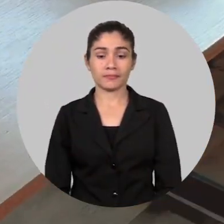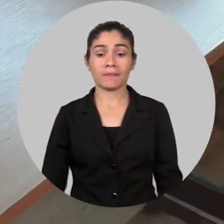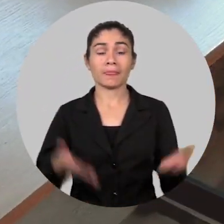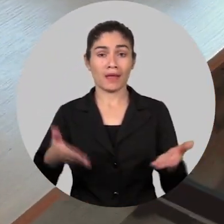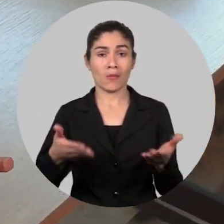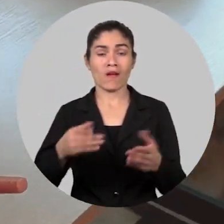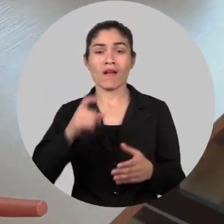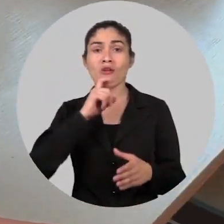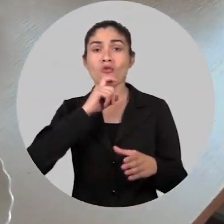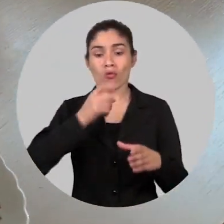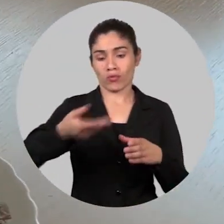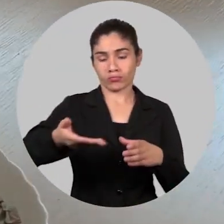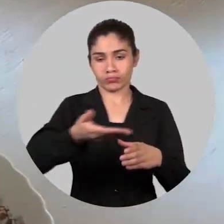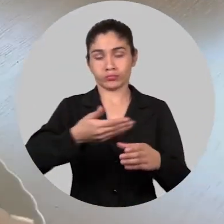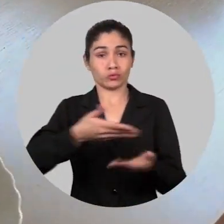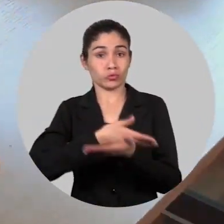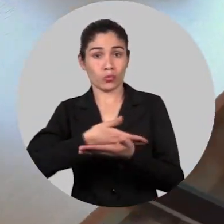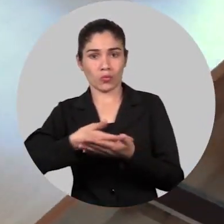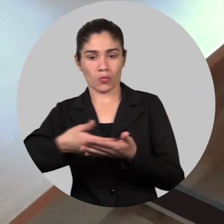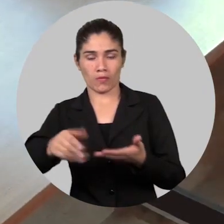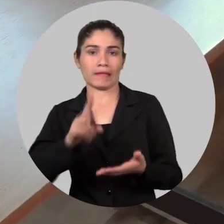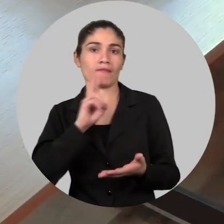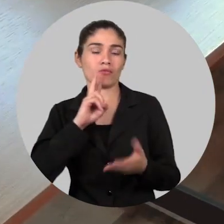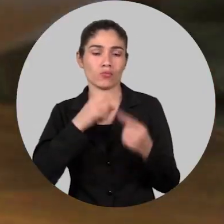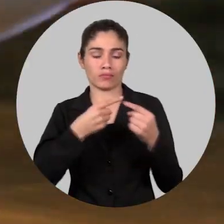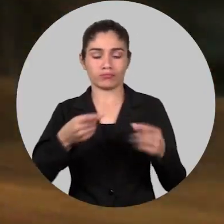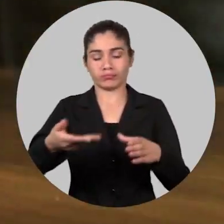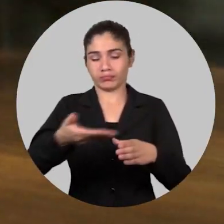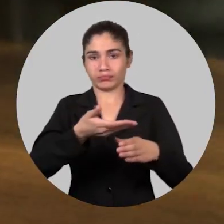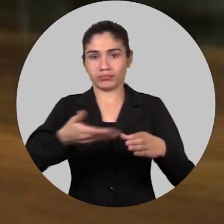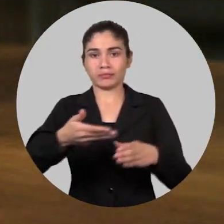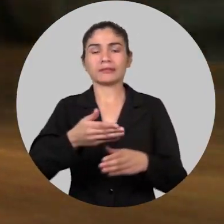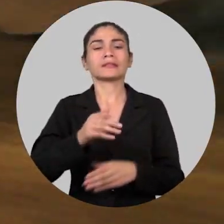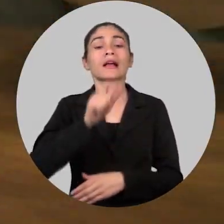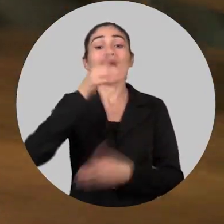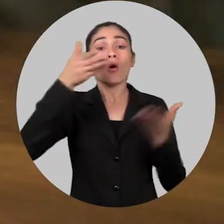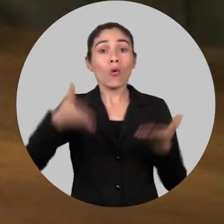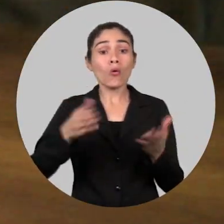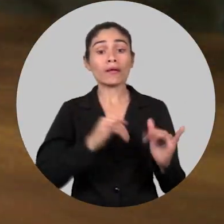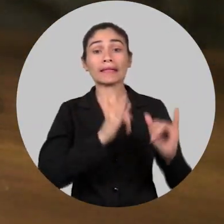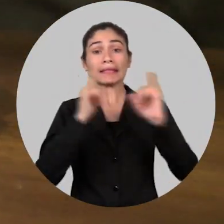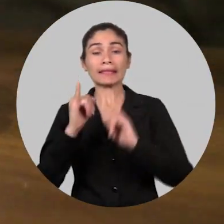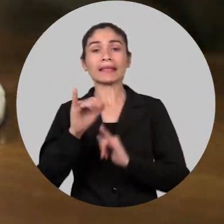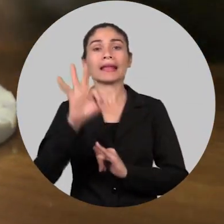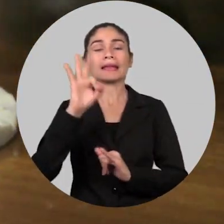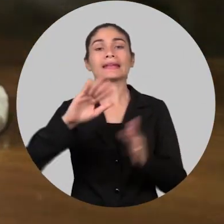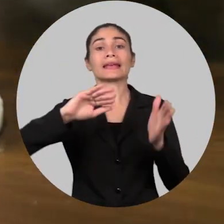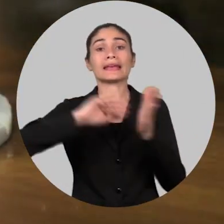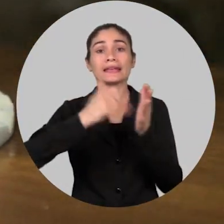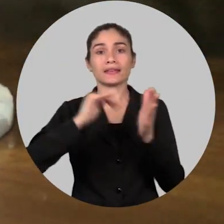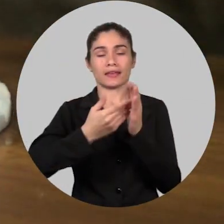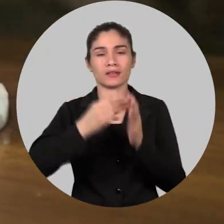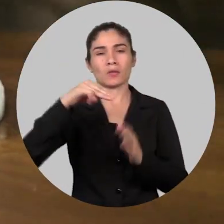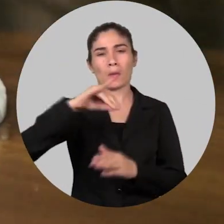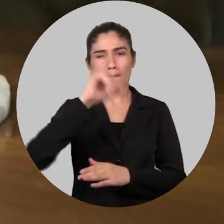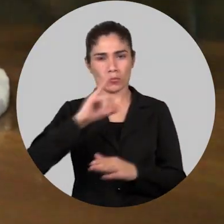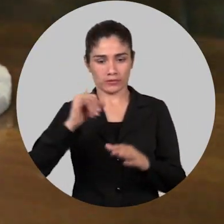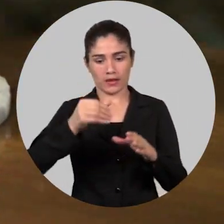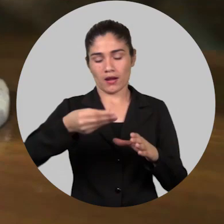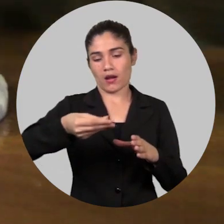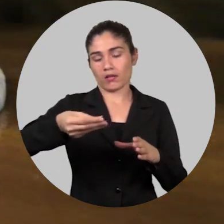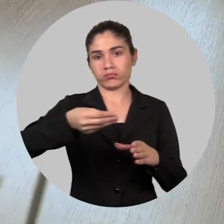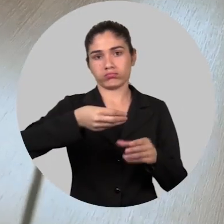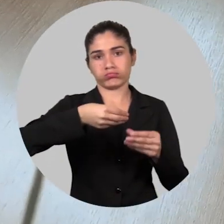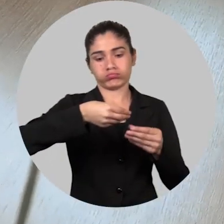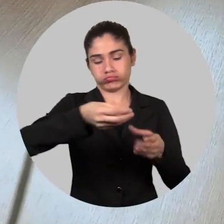Ahora vamos a colocar nuestra salsita que hicimos, abundante salsa para que tenga más sabor. La pizza, el sabor que vamos a hacer hoy